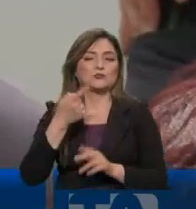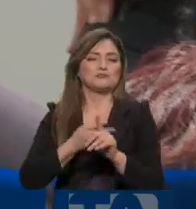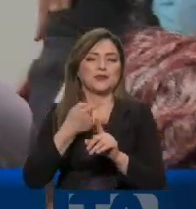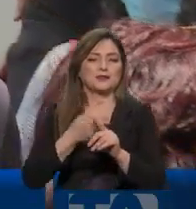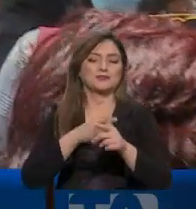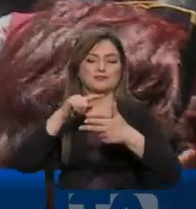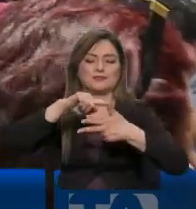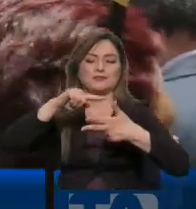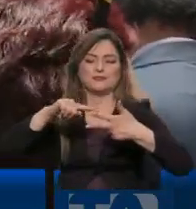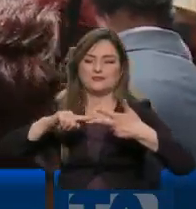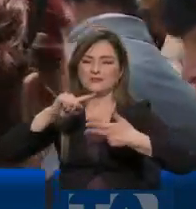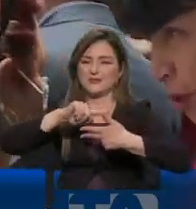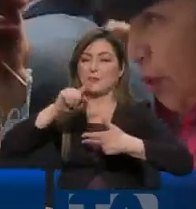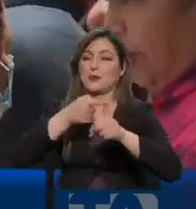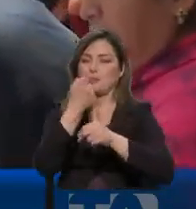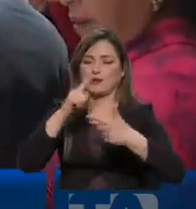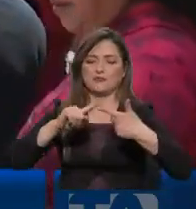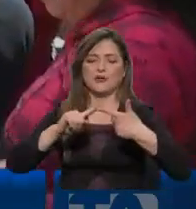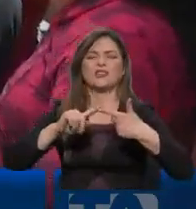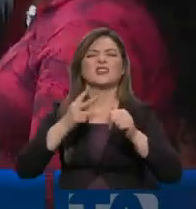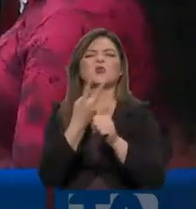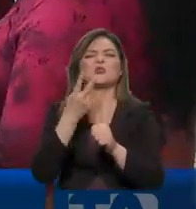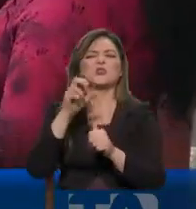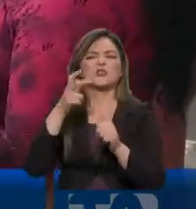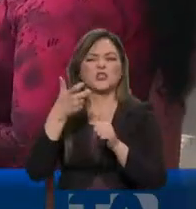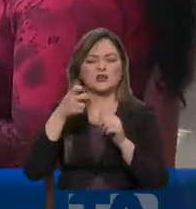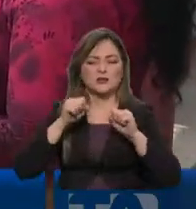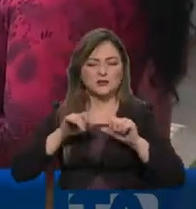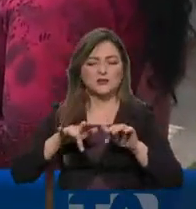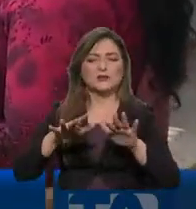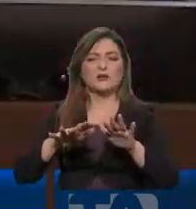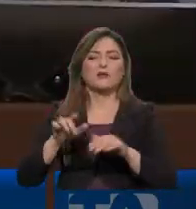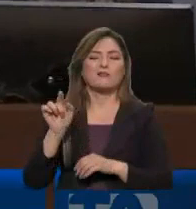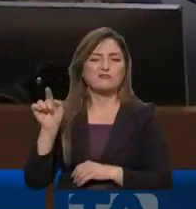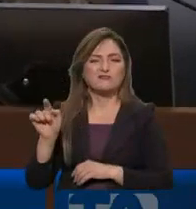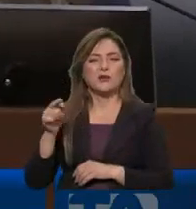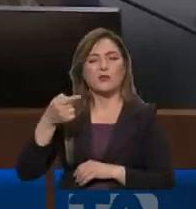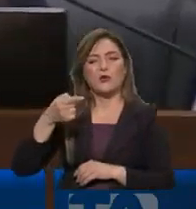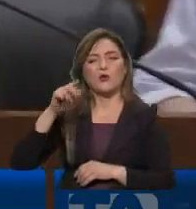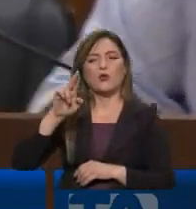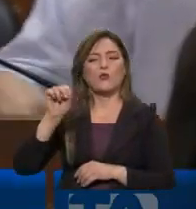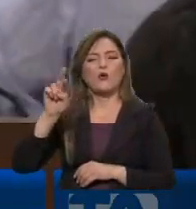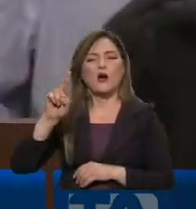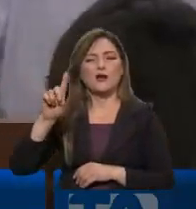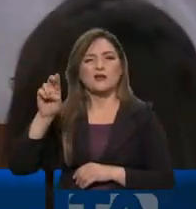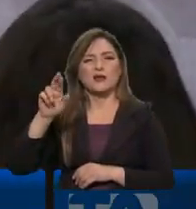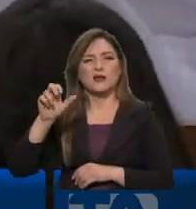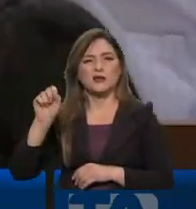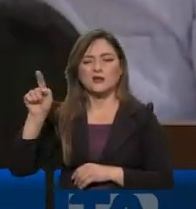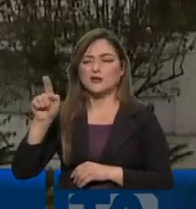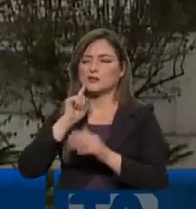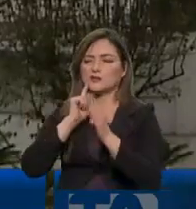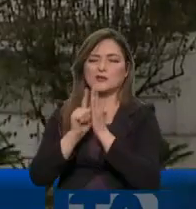La segunda será el próximo 13 de septiembre por la acción extraordinaria de protección impulsada por Santiago Guarderas y